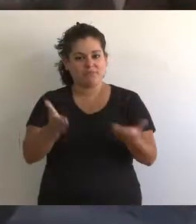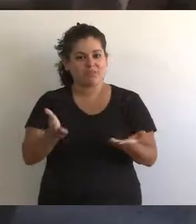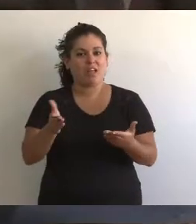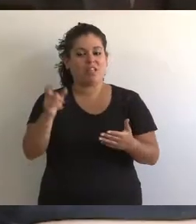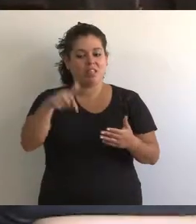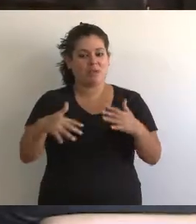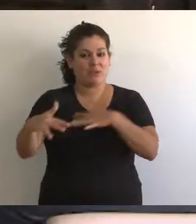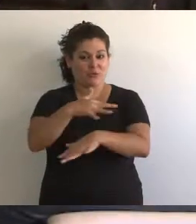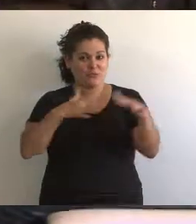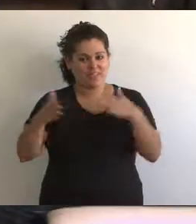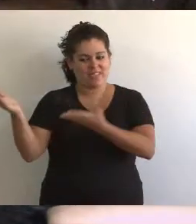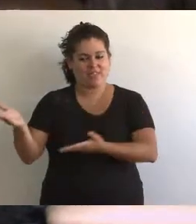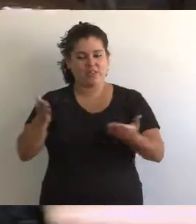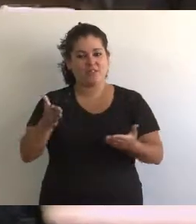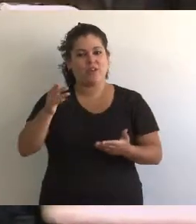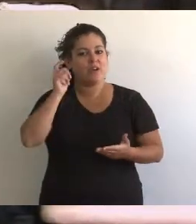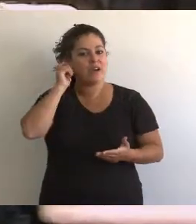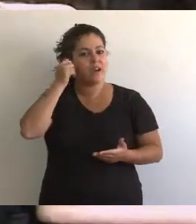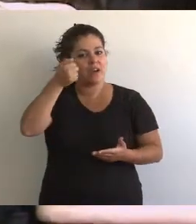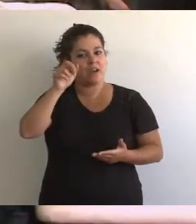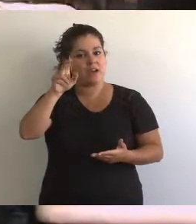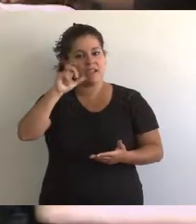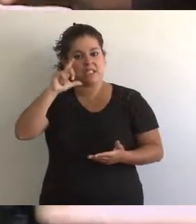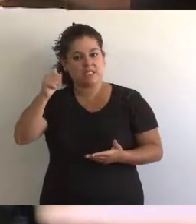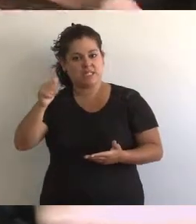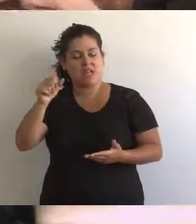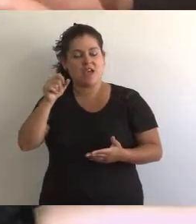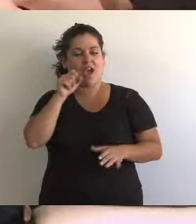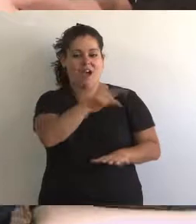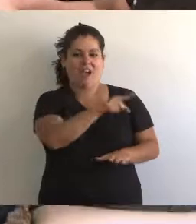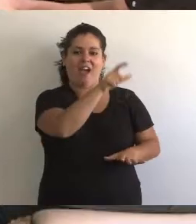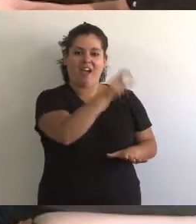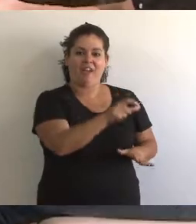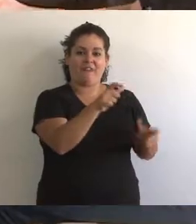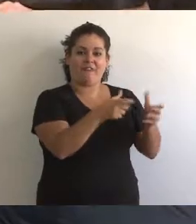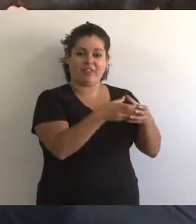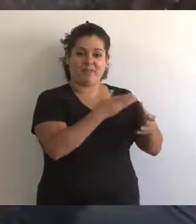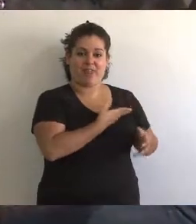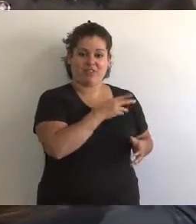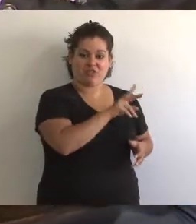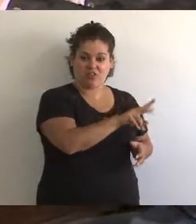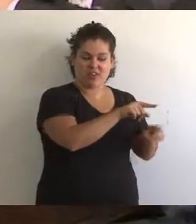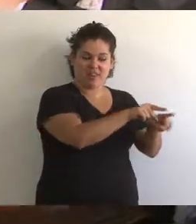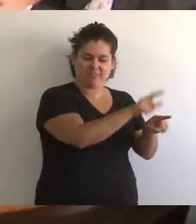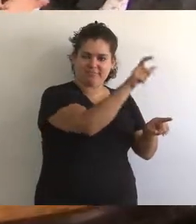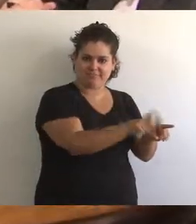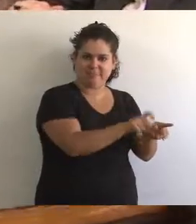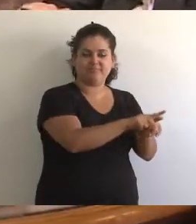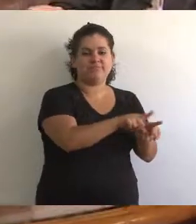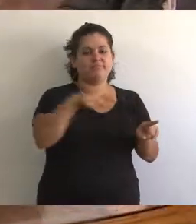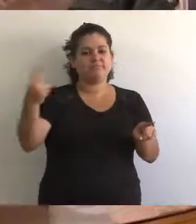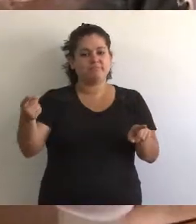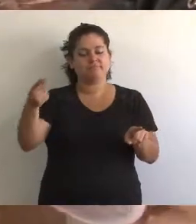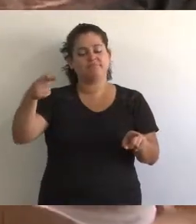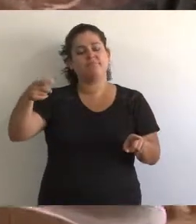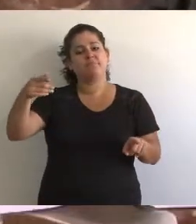Acompañan hoy en estos Pasos Perdidos Andrea García, Buenos Aires, Frente para la Victoria. ¿Qué tal? ¿Cómo va? Bienvenida, muchas